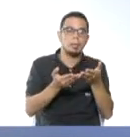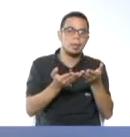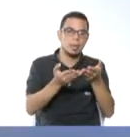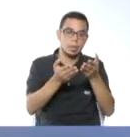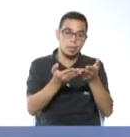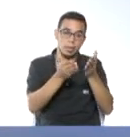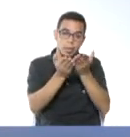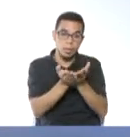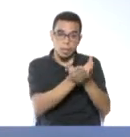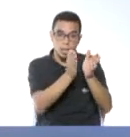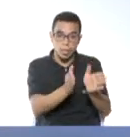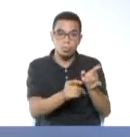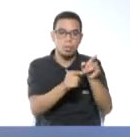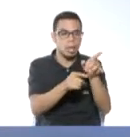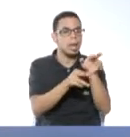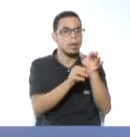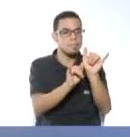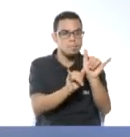bastante amplio y lleva